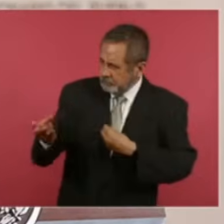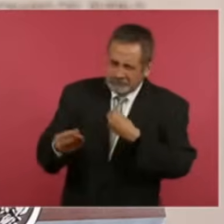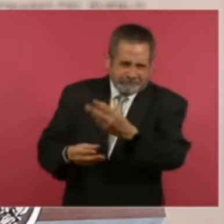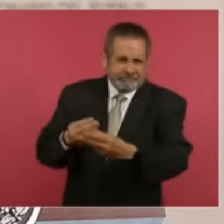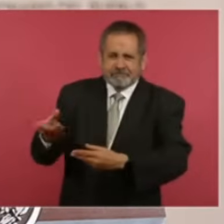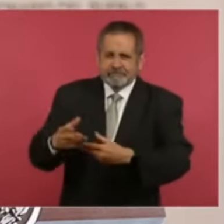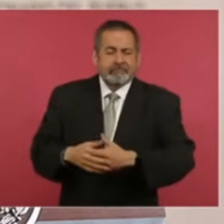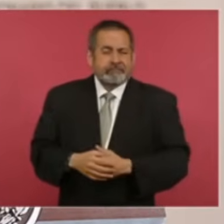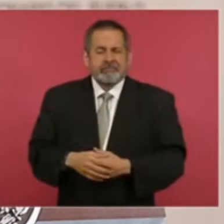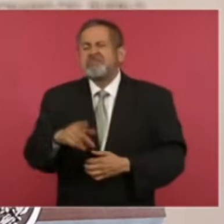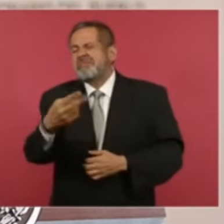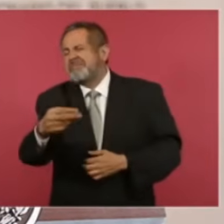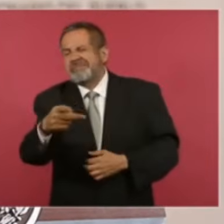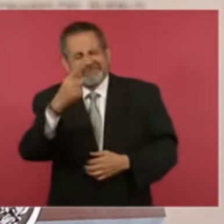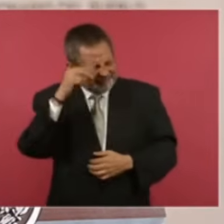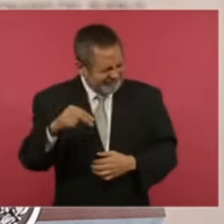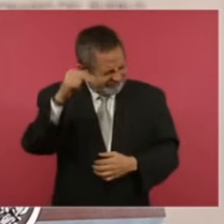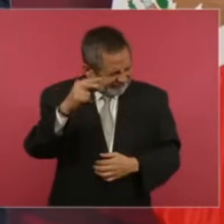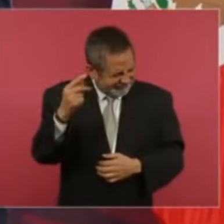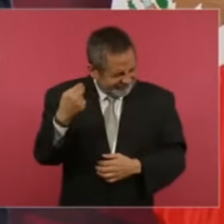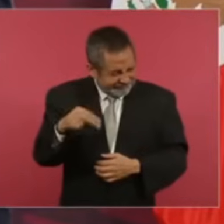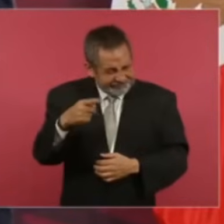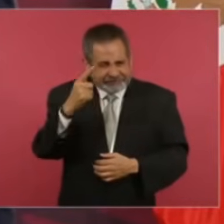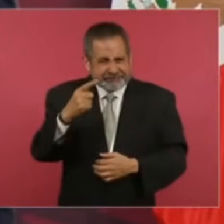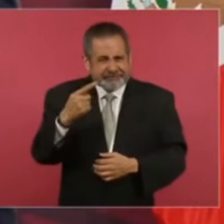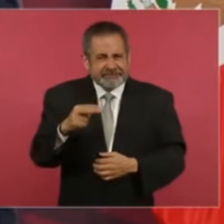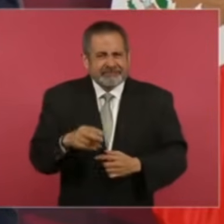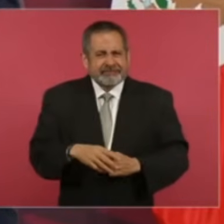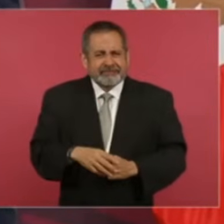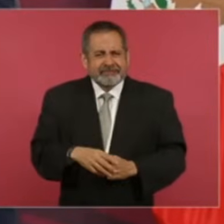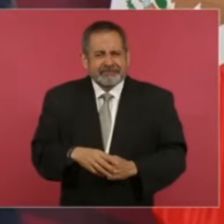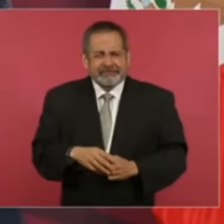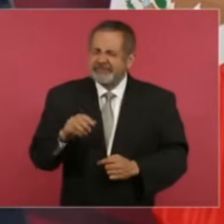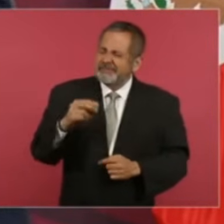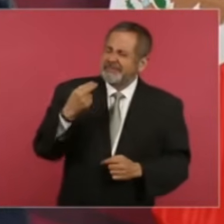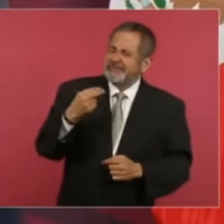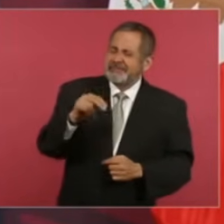¿Cómo se le llama en el norte a los ventiladores? Abanicos, sí. Y